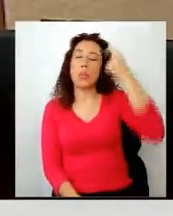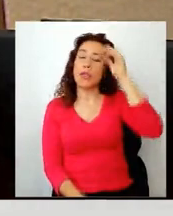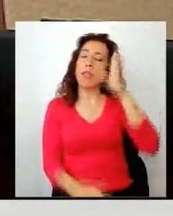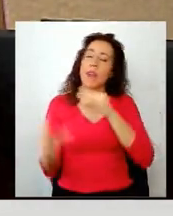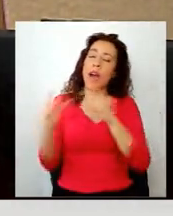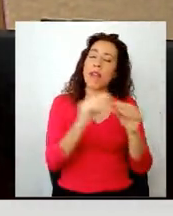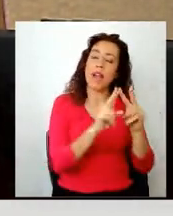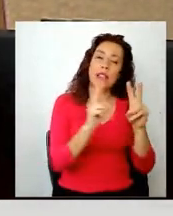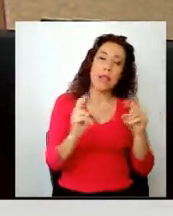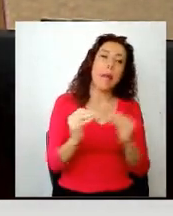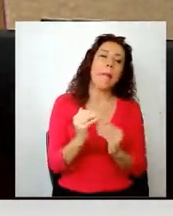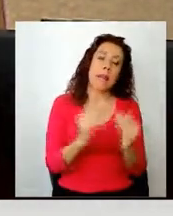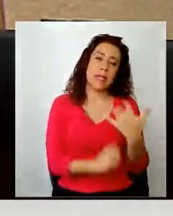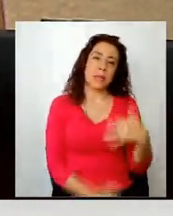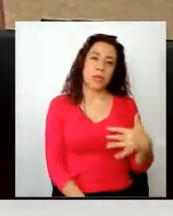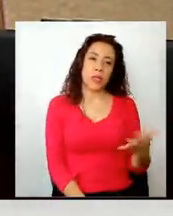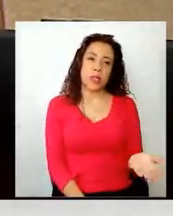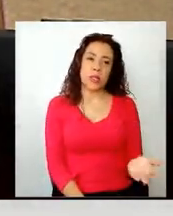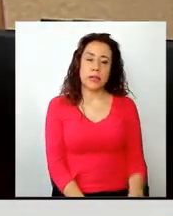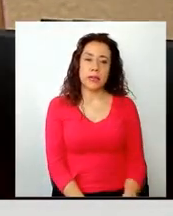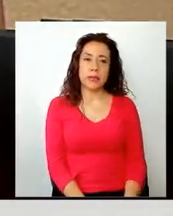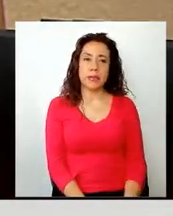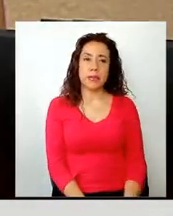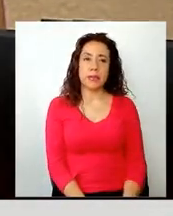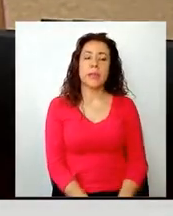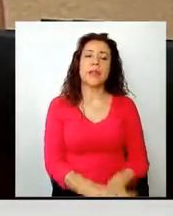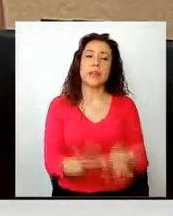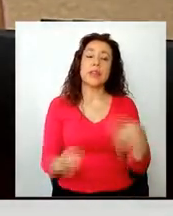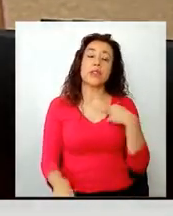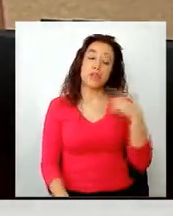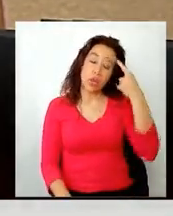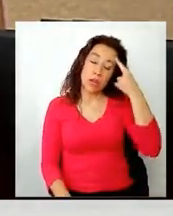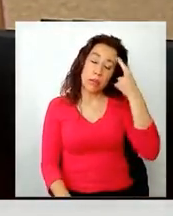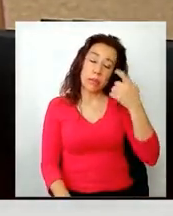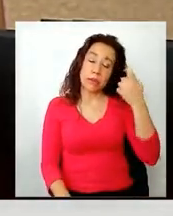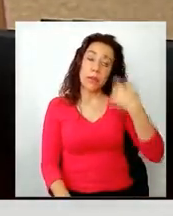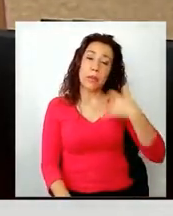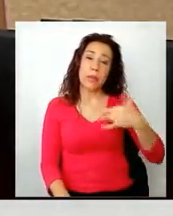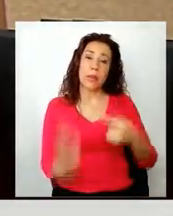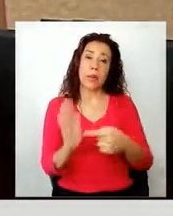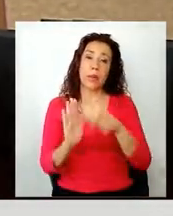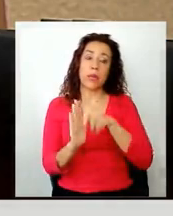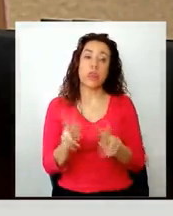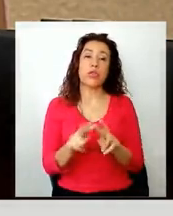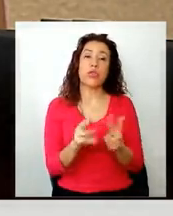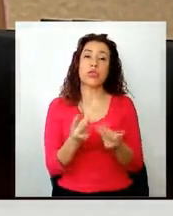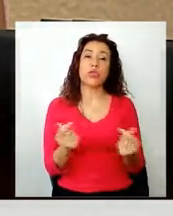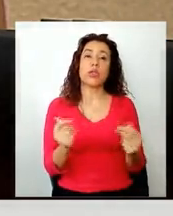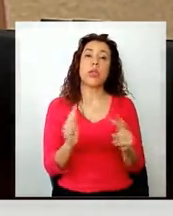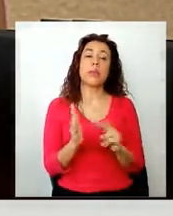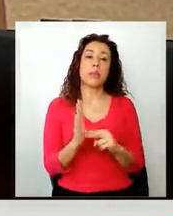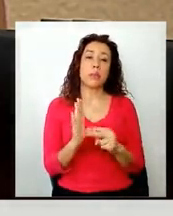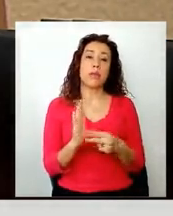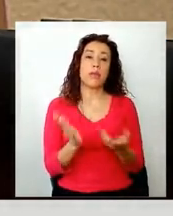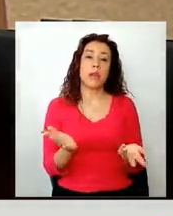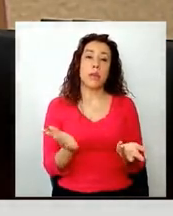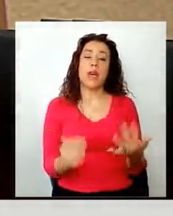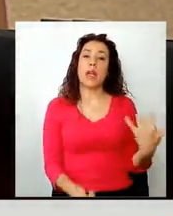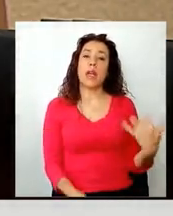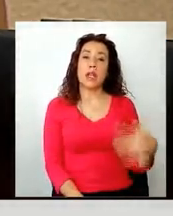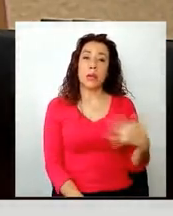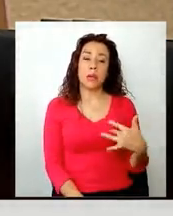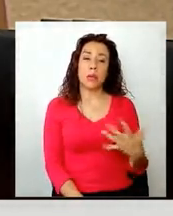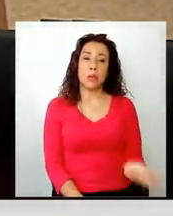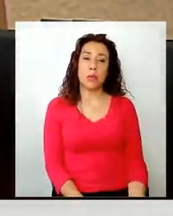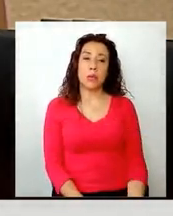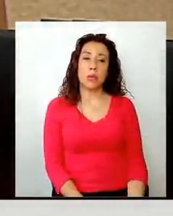sin perjuicio de ello me parece importante el proyecto porque resuelve un tema obviamente relevante fundamentalmente